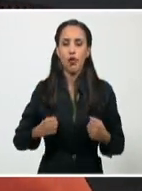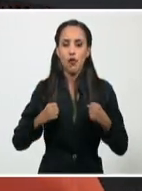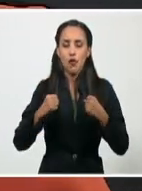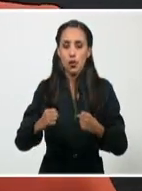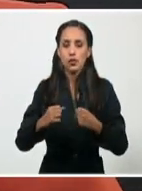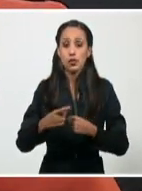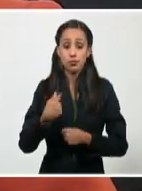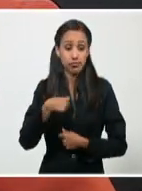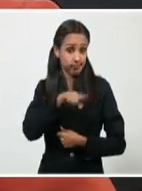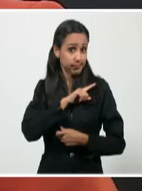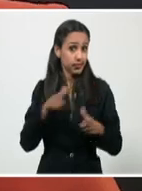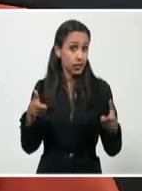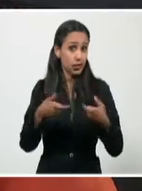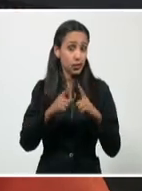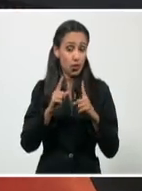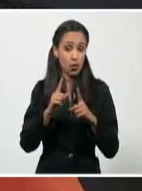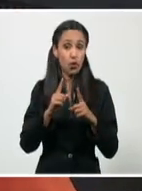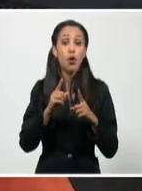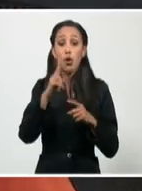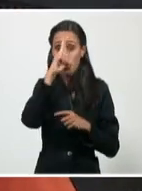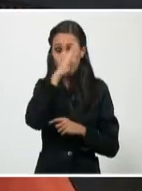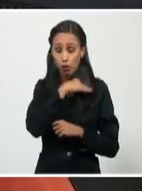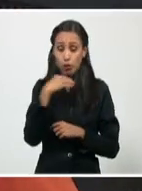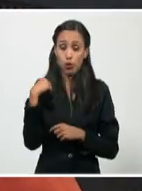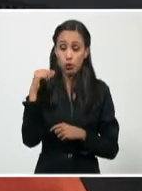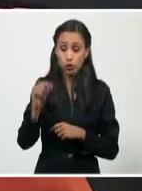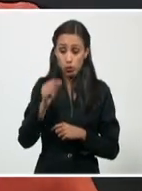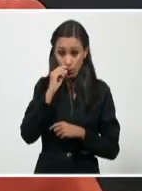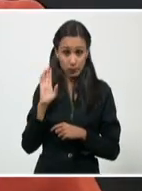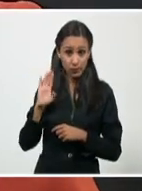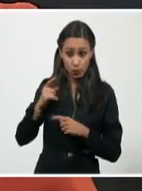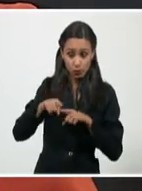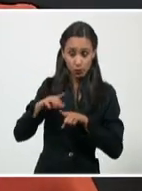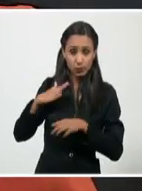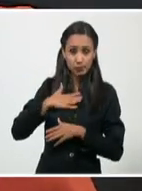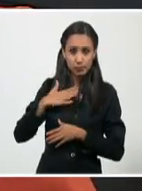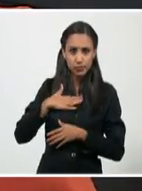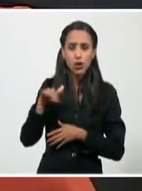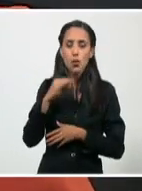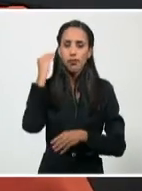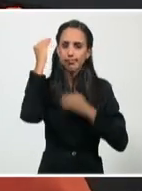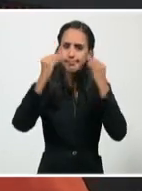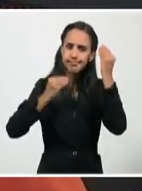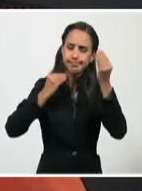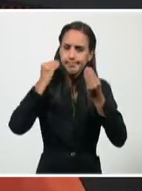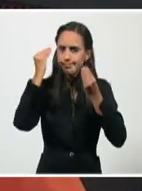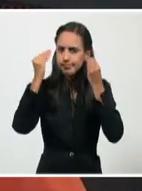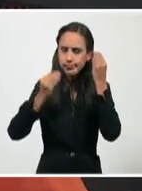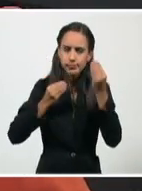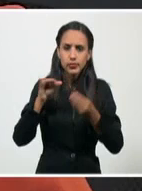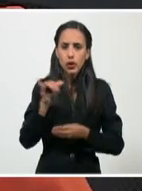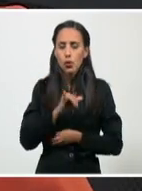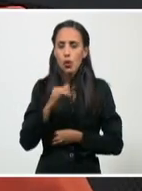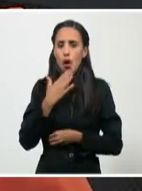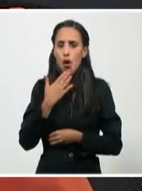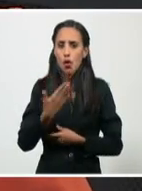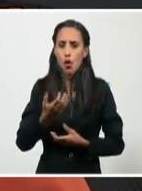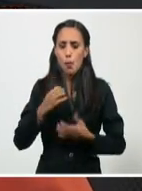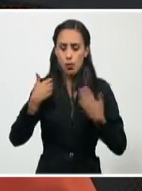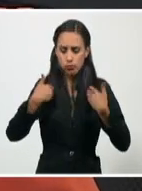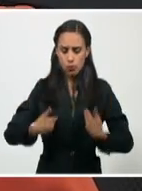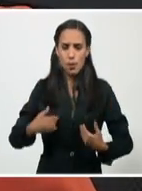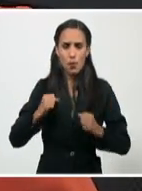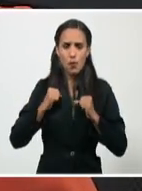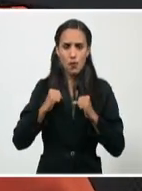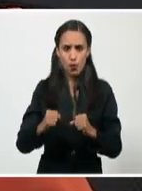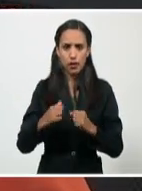una reunión, el doctor Rolando y yo, donde también estábamos analizando la evaluación de la neutralización viral, donde también